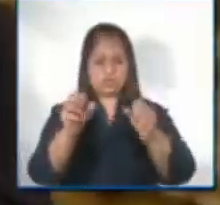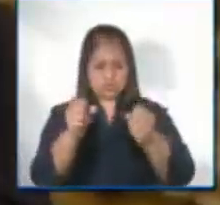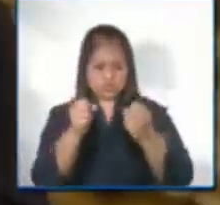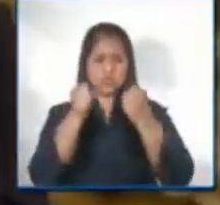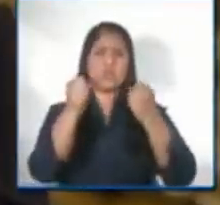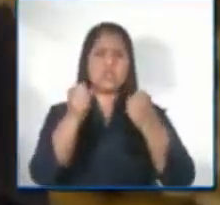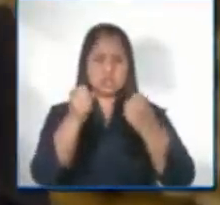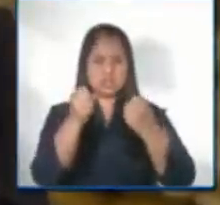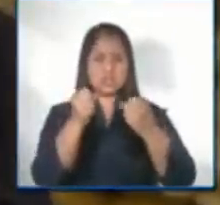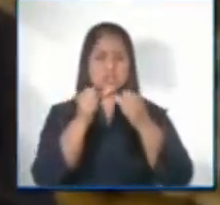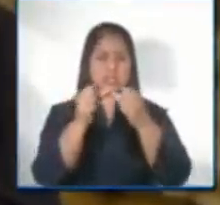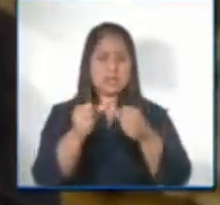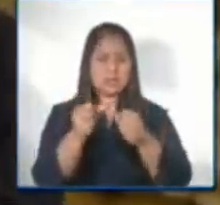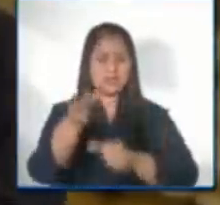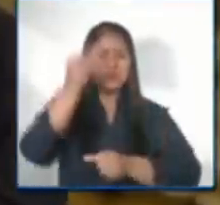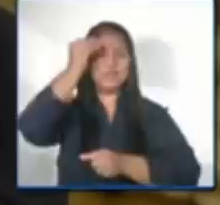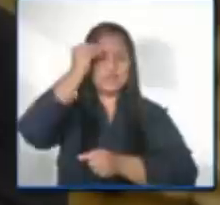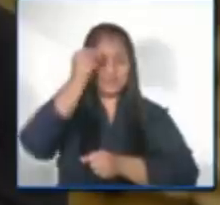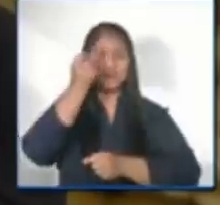seguimos más convencidos que nunca